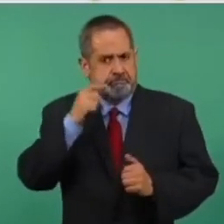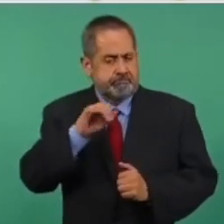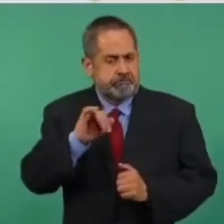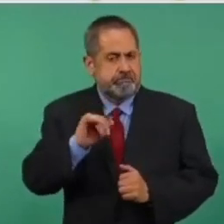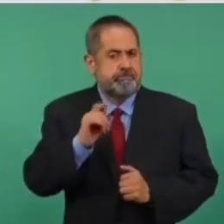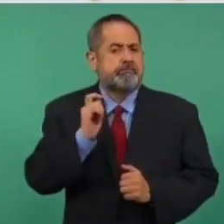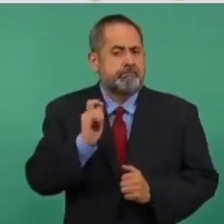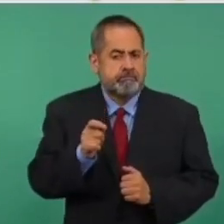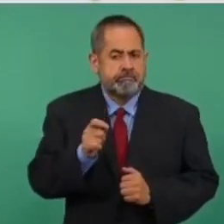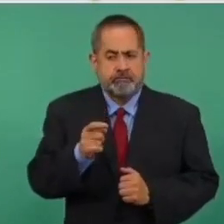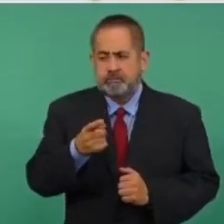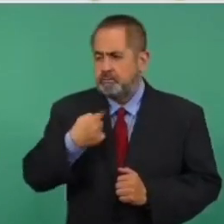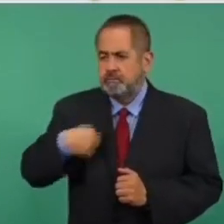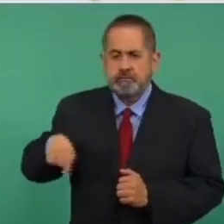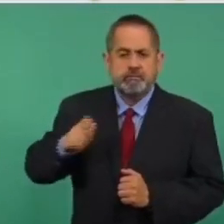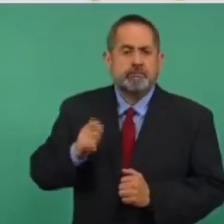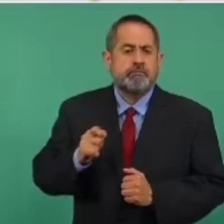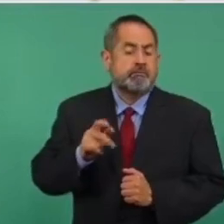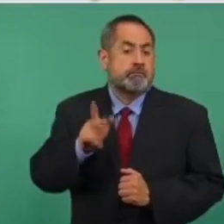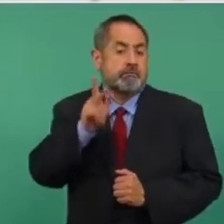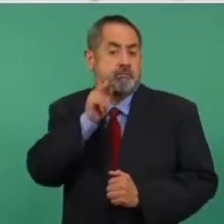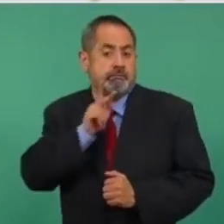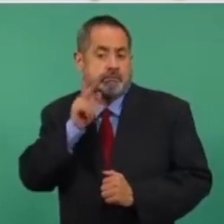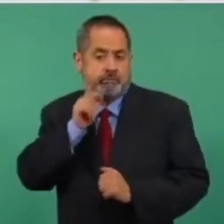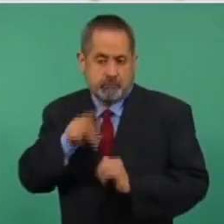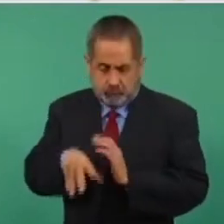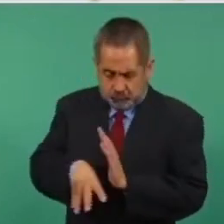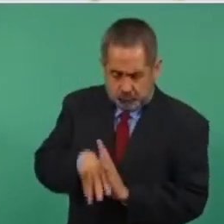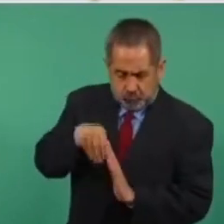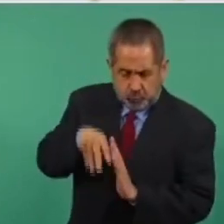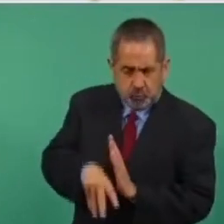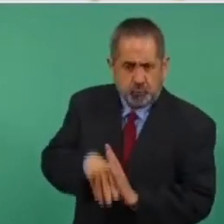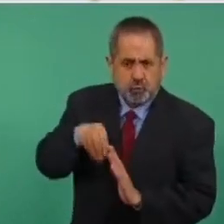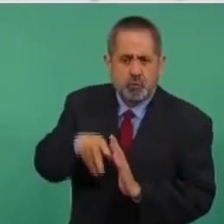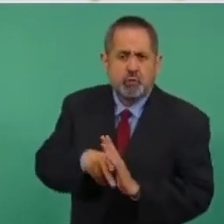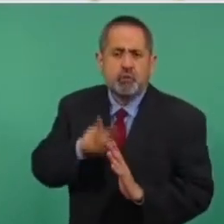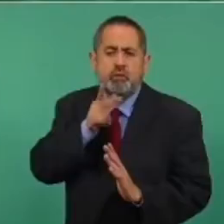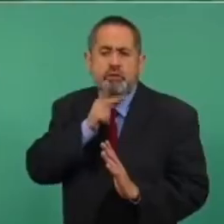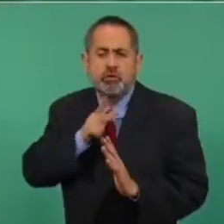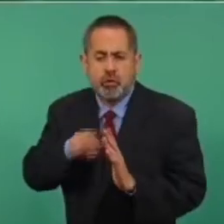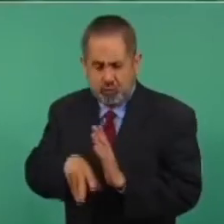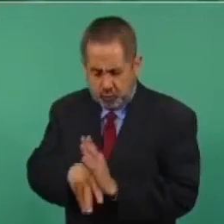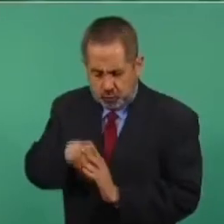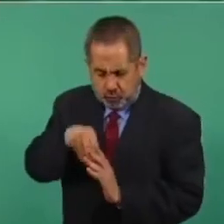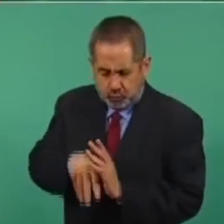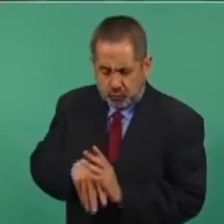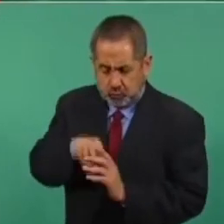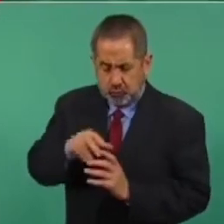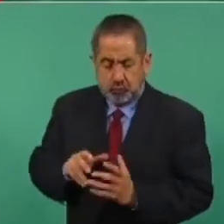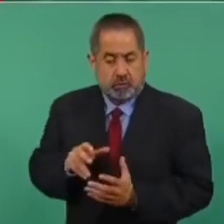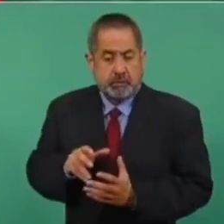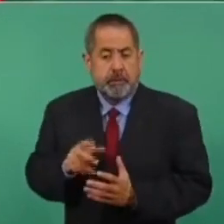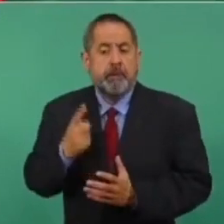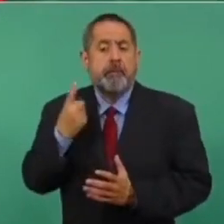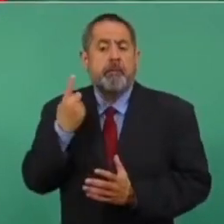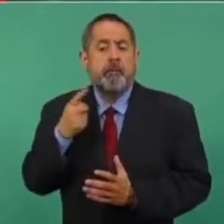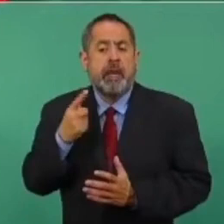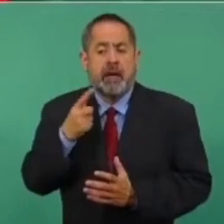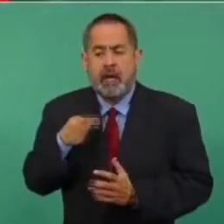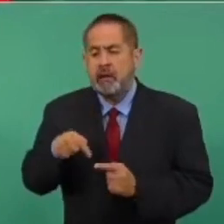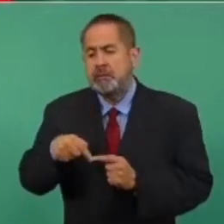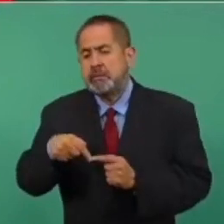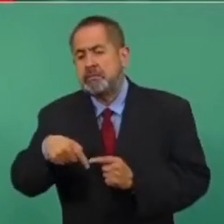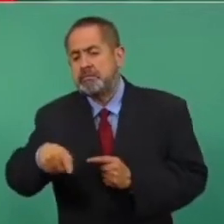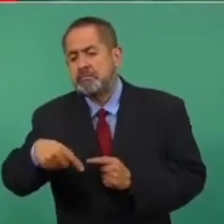que estamos extrayendo petróleo solo para garantizar en el mediano